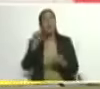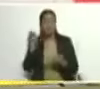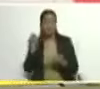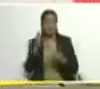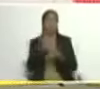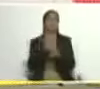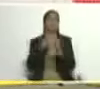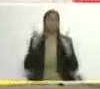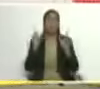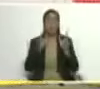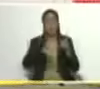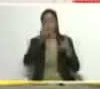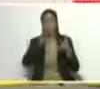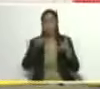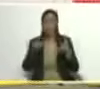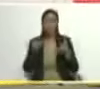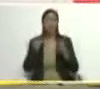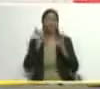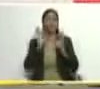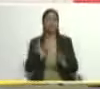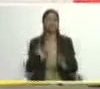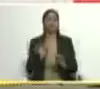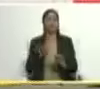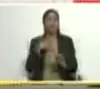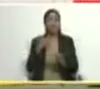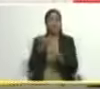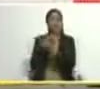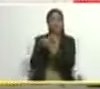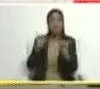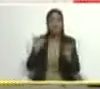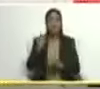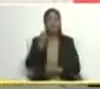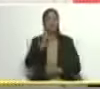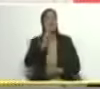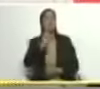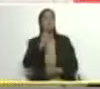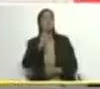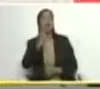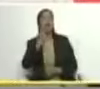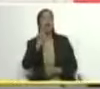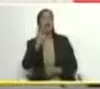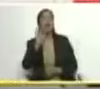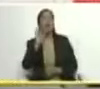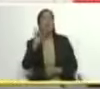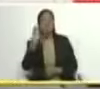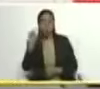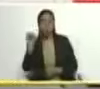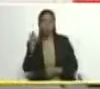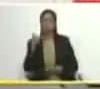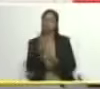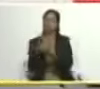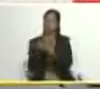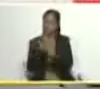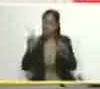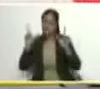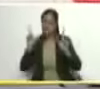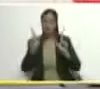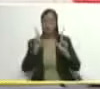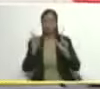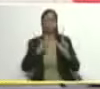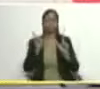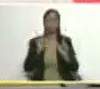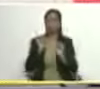la independencia absoluta de Puerto Rico, no al colonialismo en Puerto Rico, no al vasallaje, no